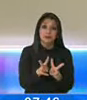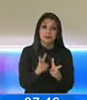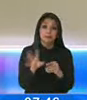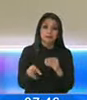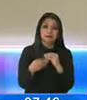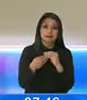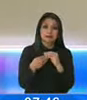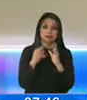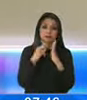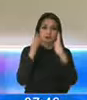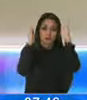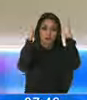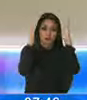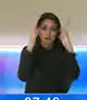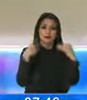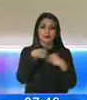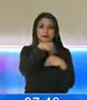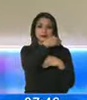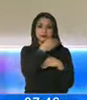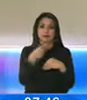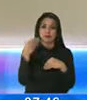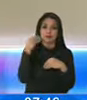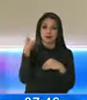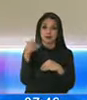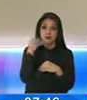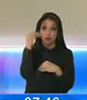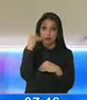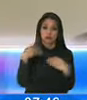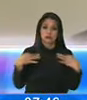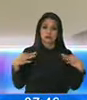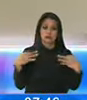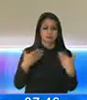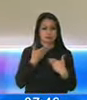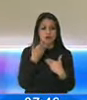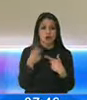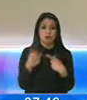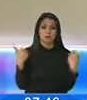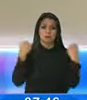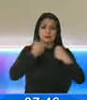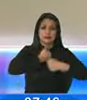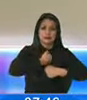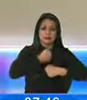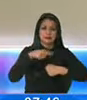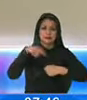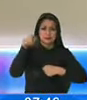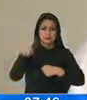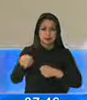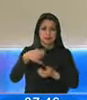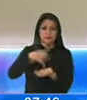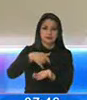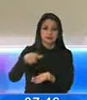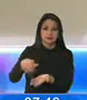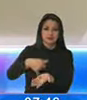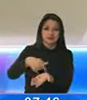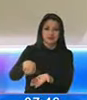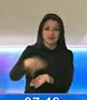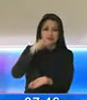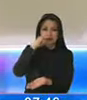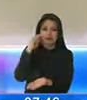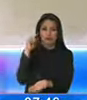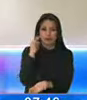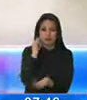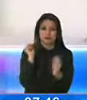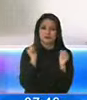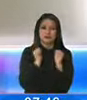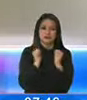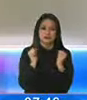más que la del que un adulto utilizaría, porque ellos tienen menos temperatura,